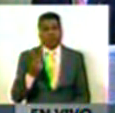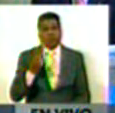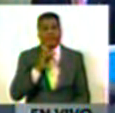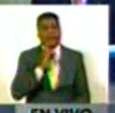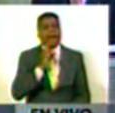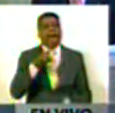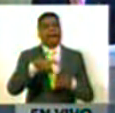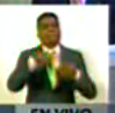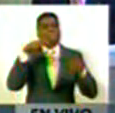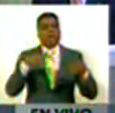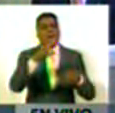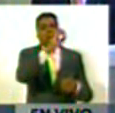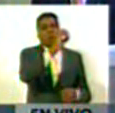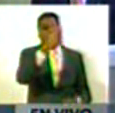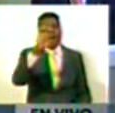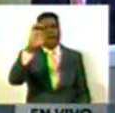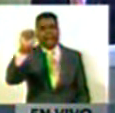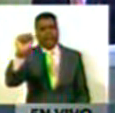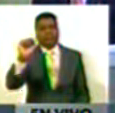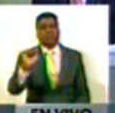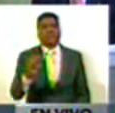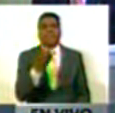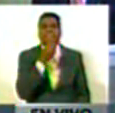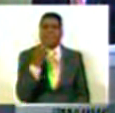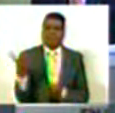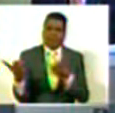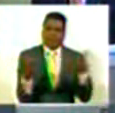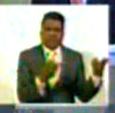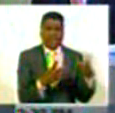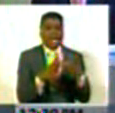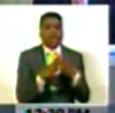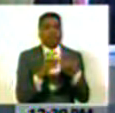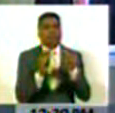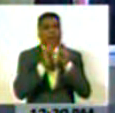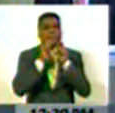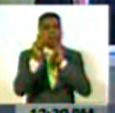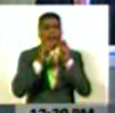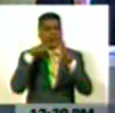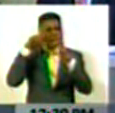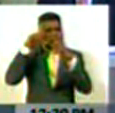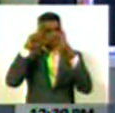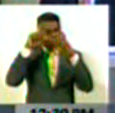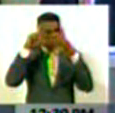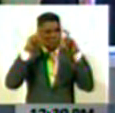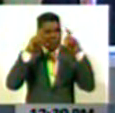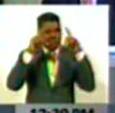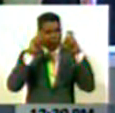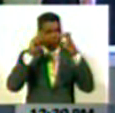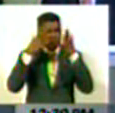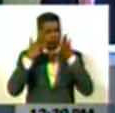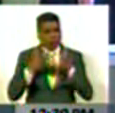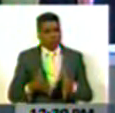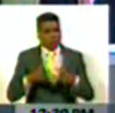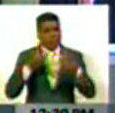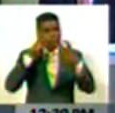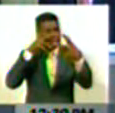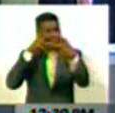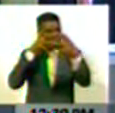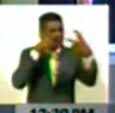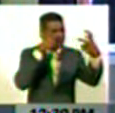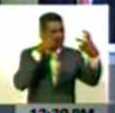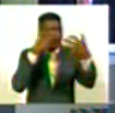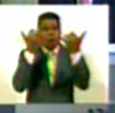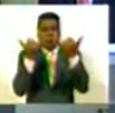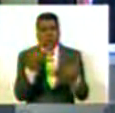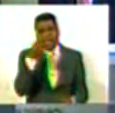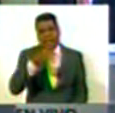Estados Americanos. Damos la bienvenida a los periodistas, camarógrafos, fotógrafos que nos acompañan esta tarde.